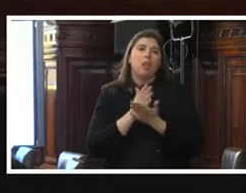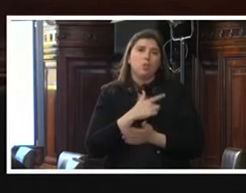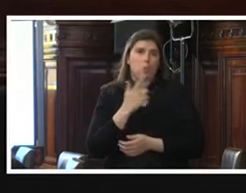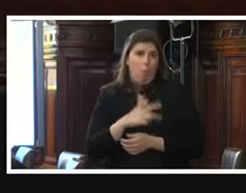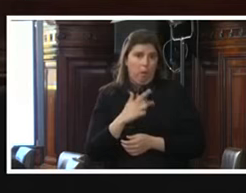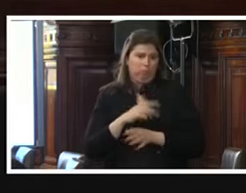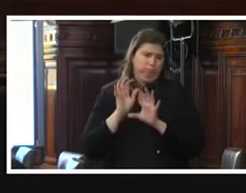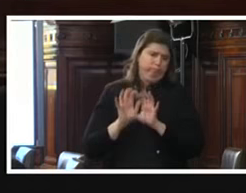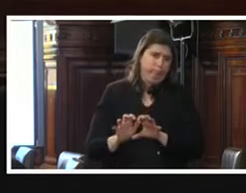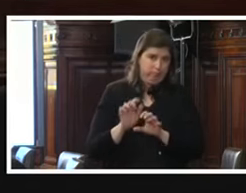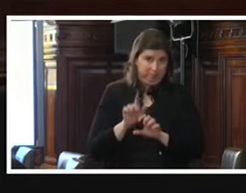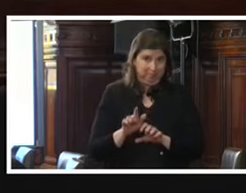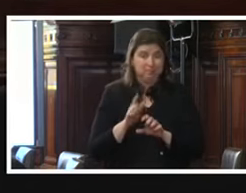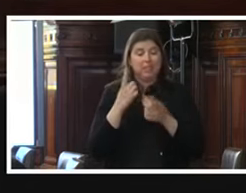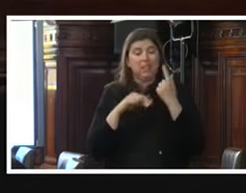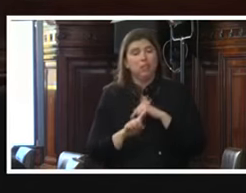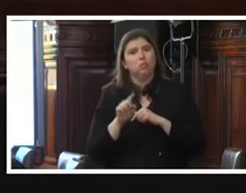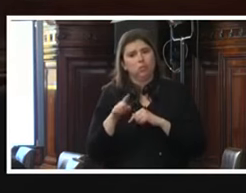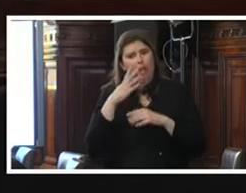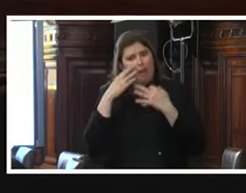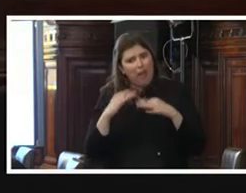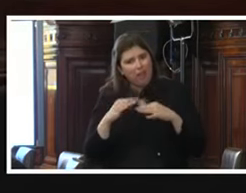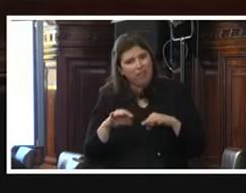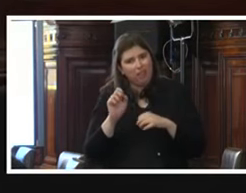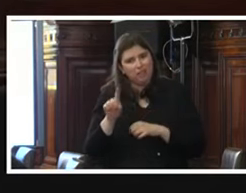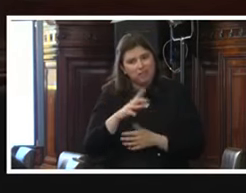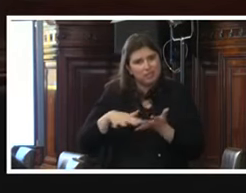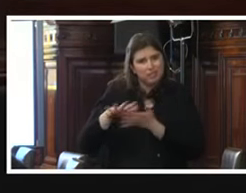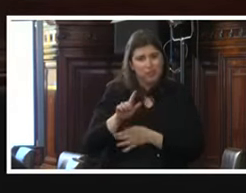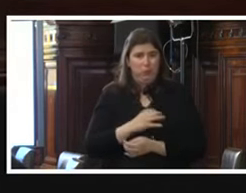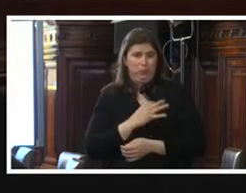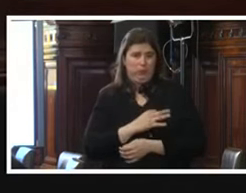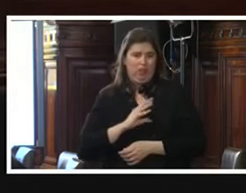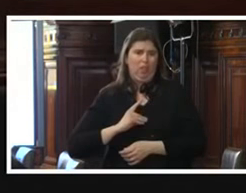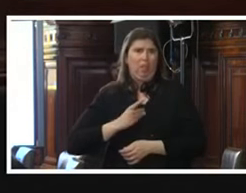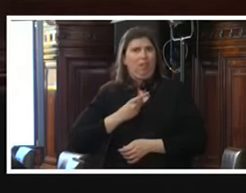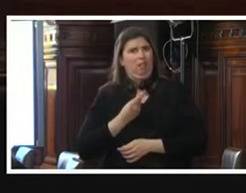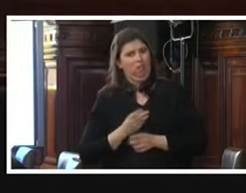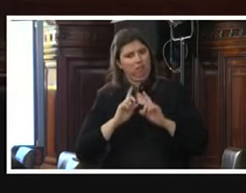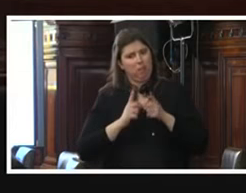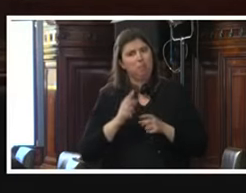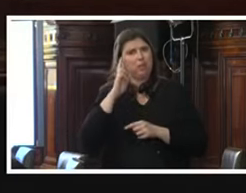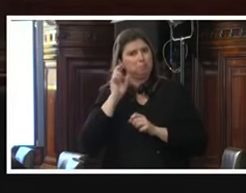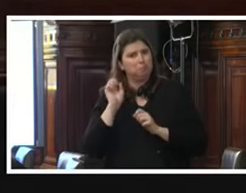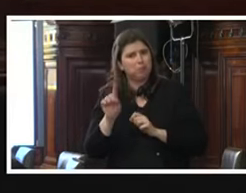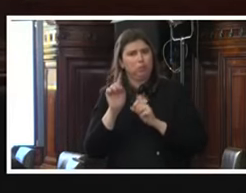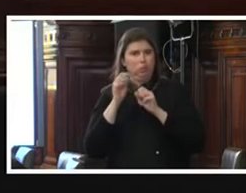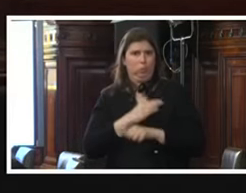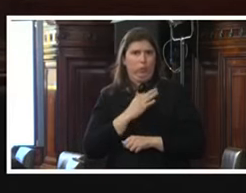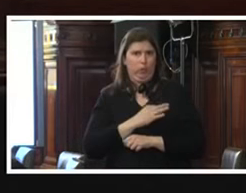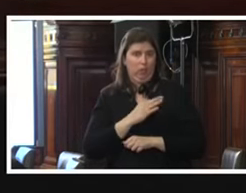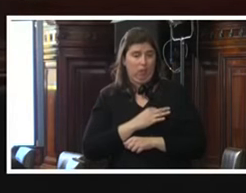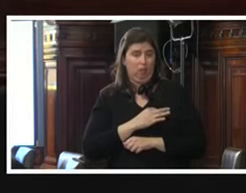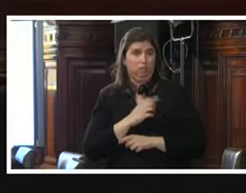que han vivenciado lo cual pesa en sus realidades en torno a su dignidad y respeto por su vida la invisibilidad de